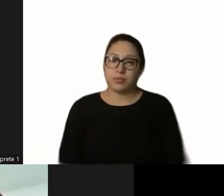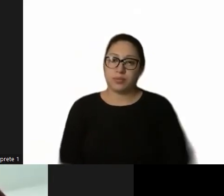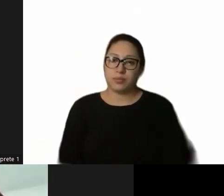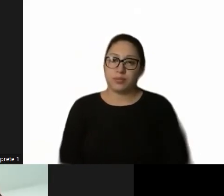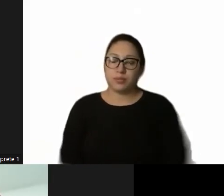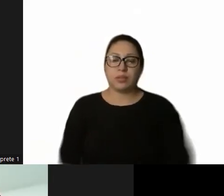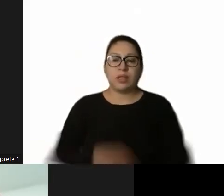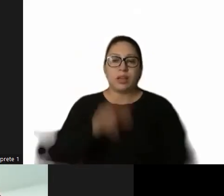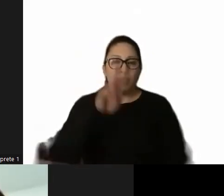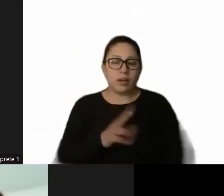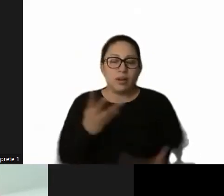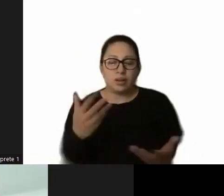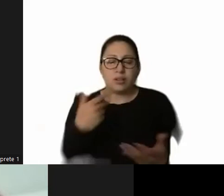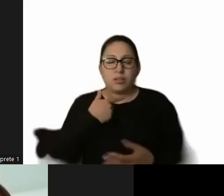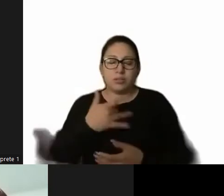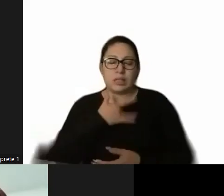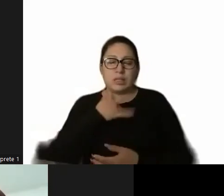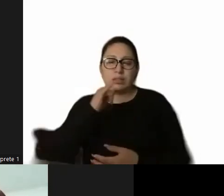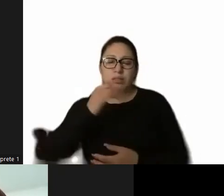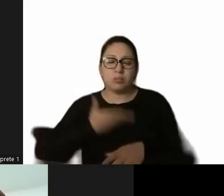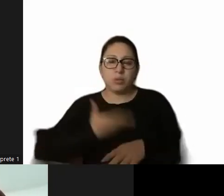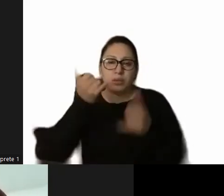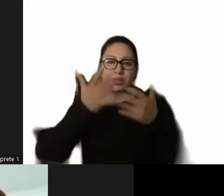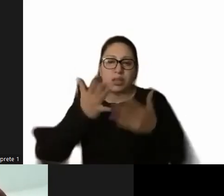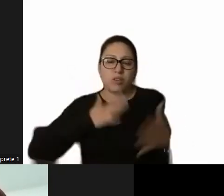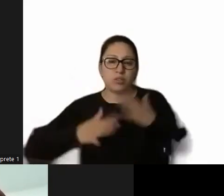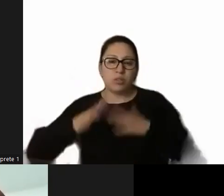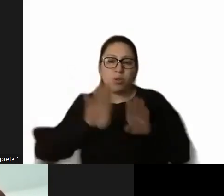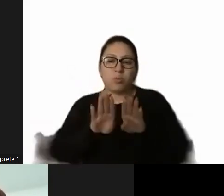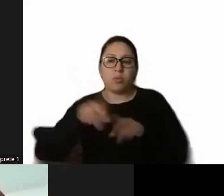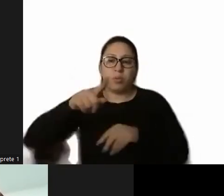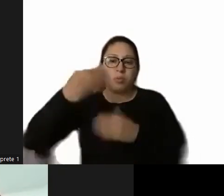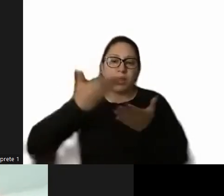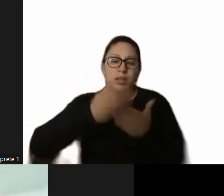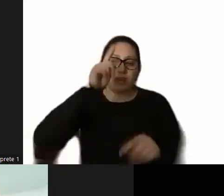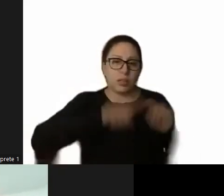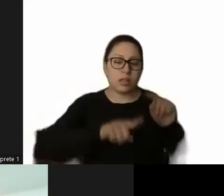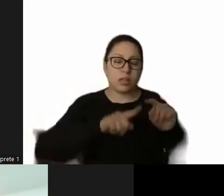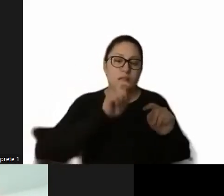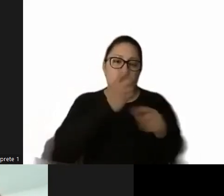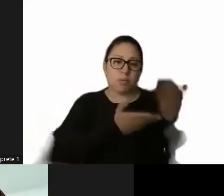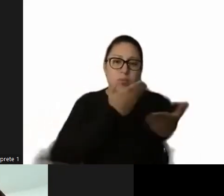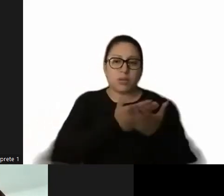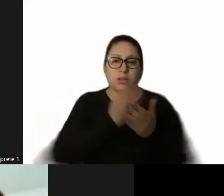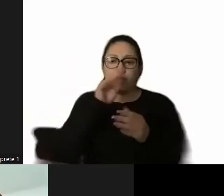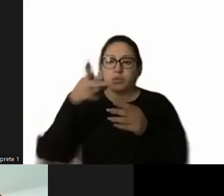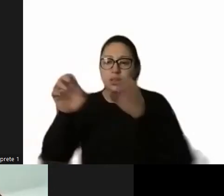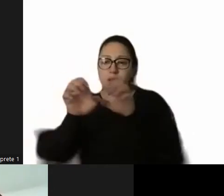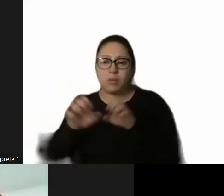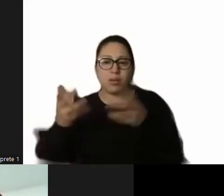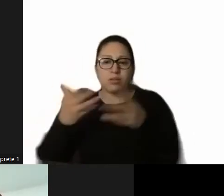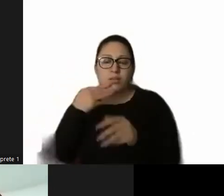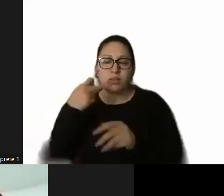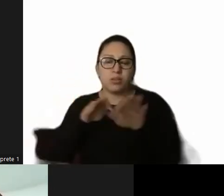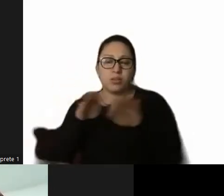haya reuniones de asesores si sus asesores no van a ir a hacer su trabajo, ¿no? De inicio. Y porque además estaban los